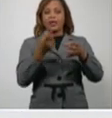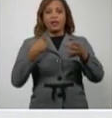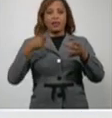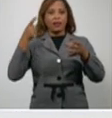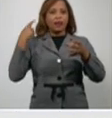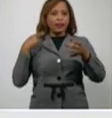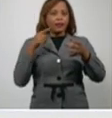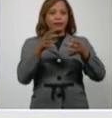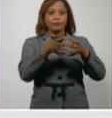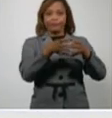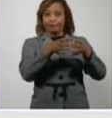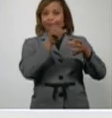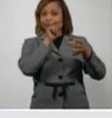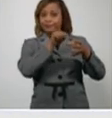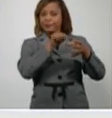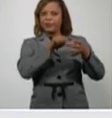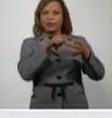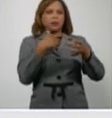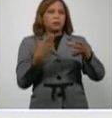con la COVID-19,